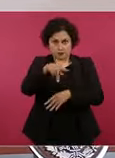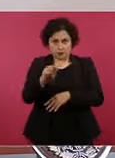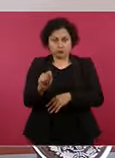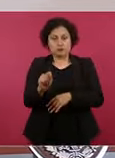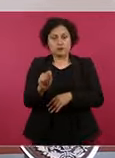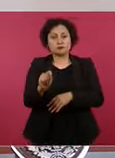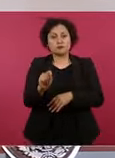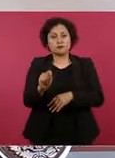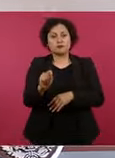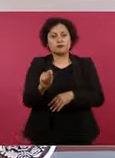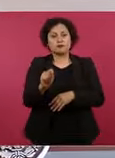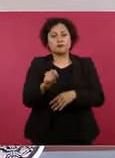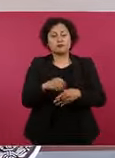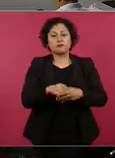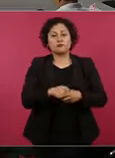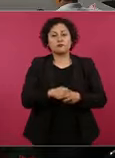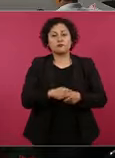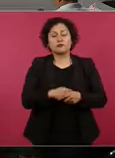¿es